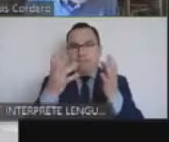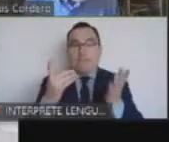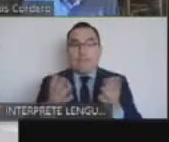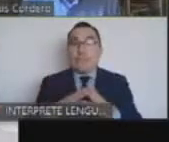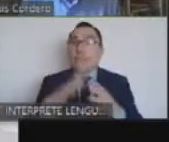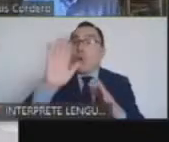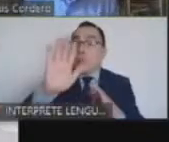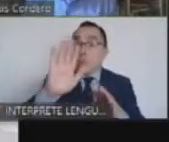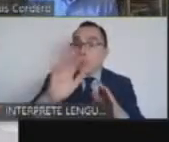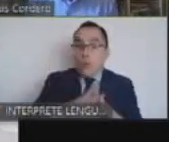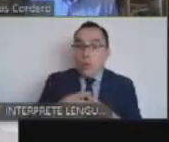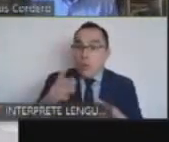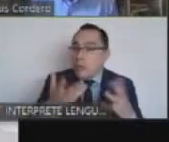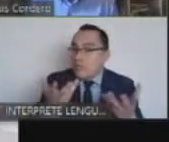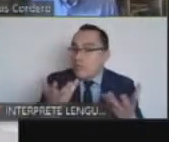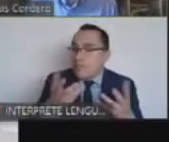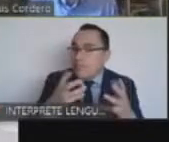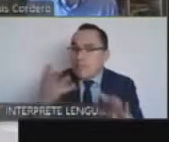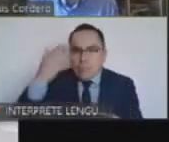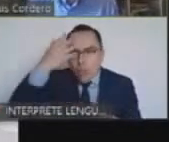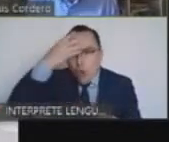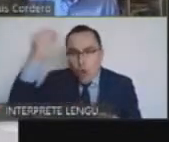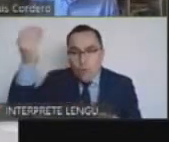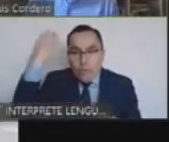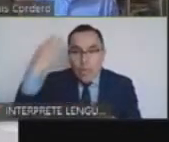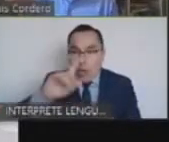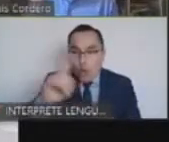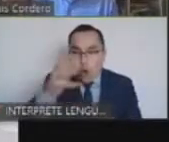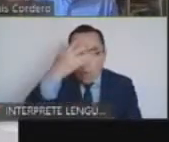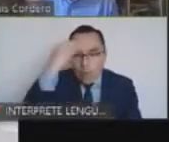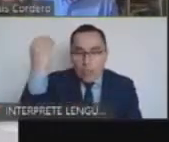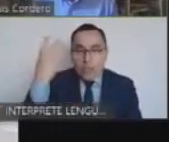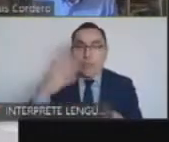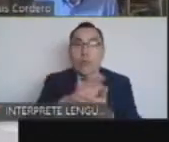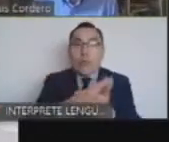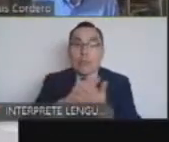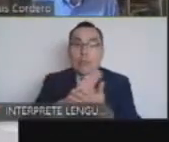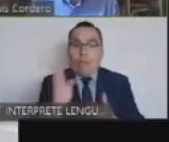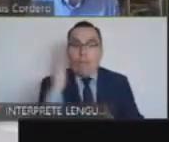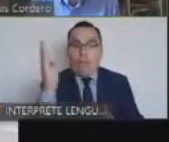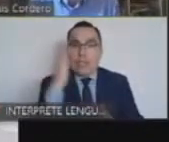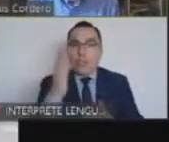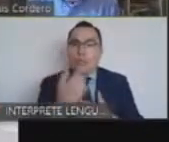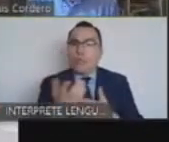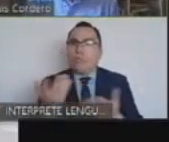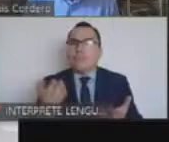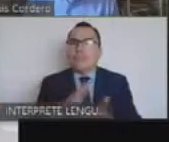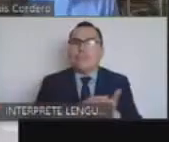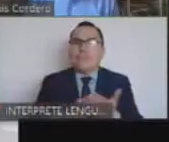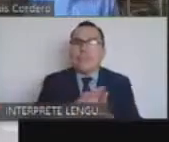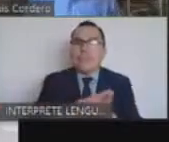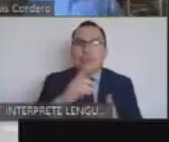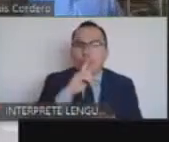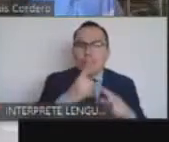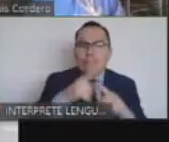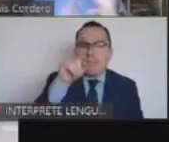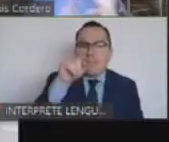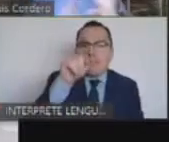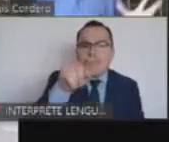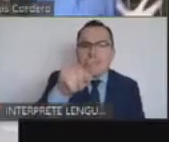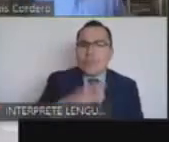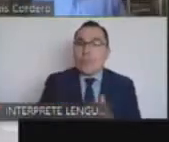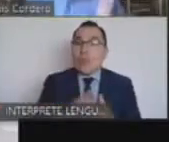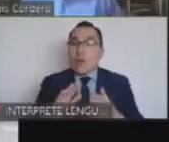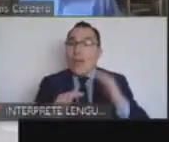debiéramos olvidar? Creo que no debiéramos olvidar estos presupuestos como básicos, los presupuestos básicos que están detrás de los temas de corrupción, esta